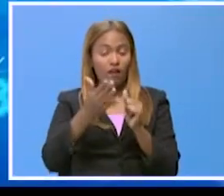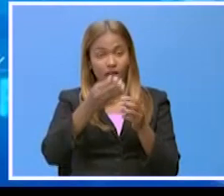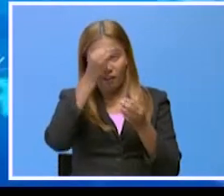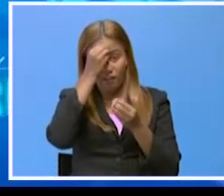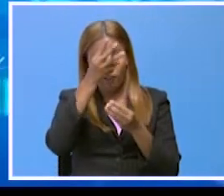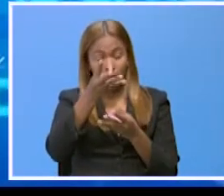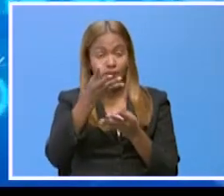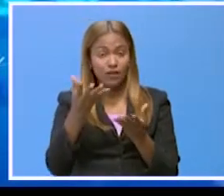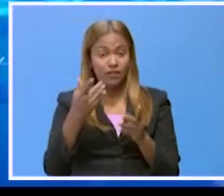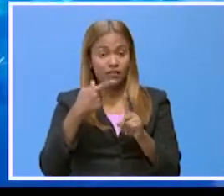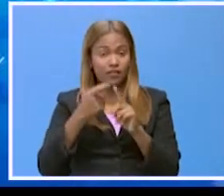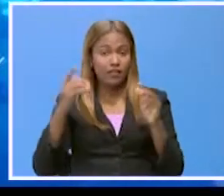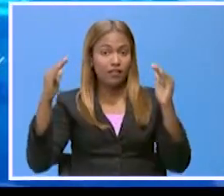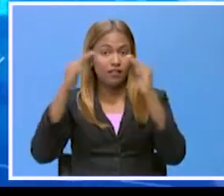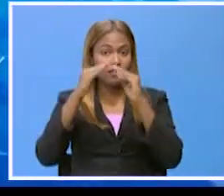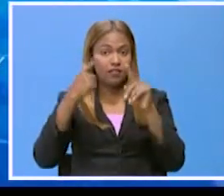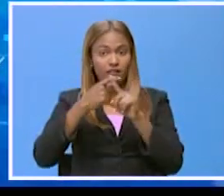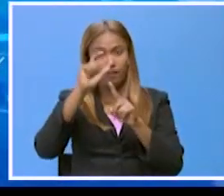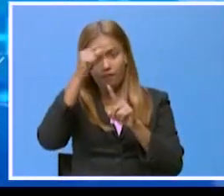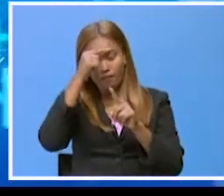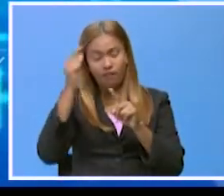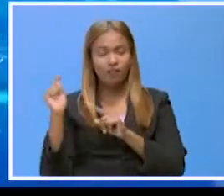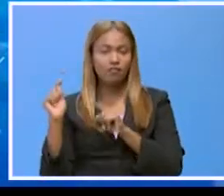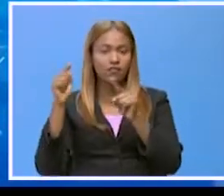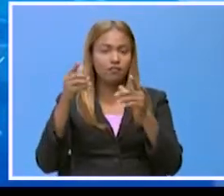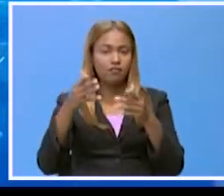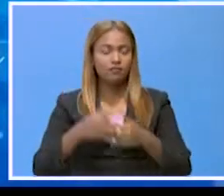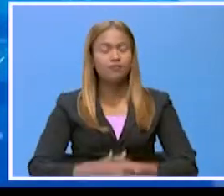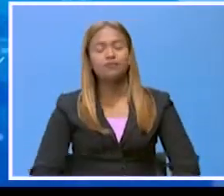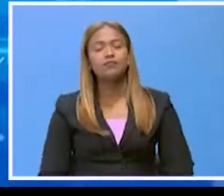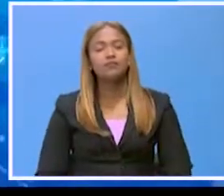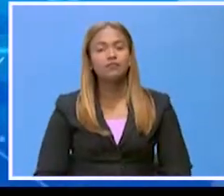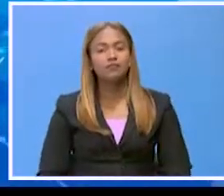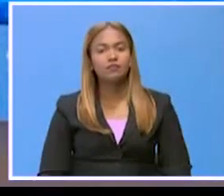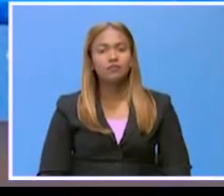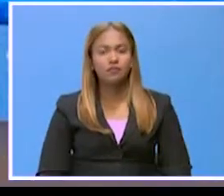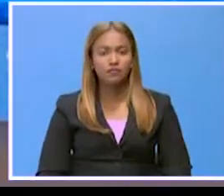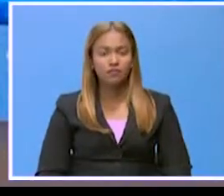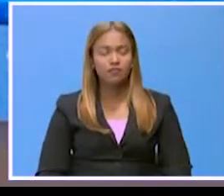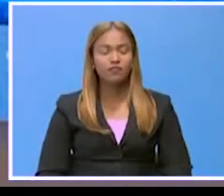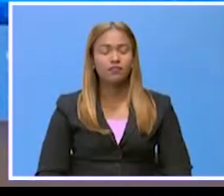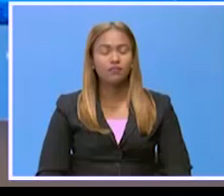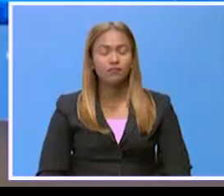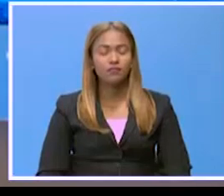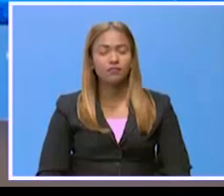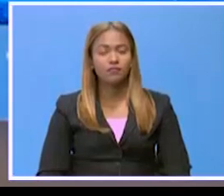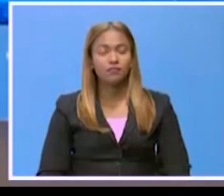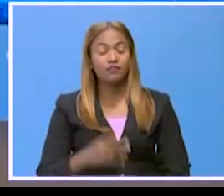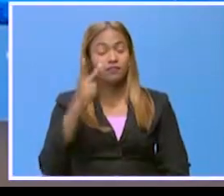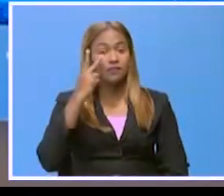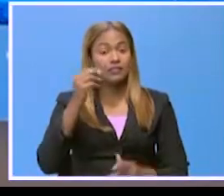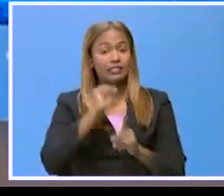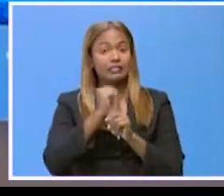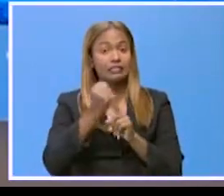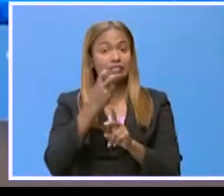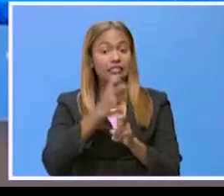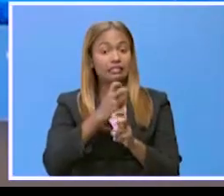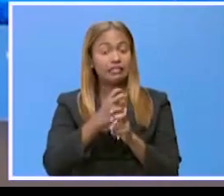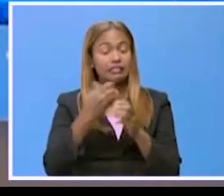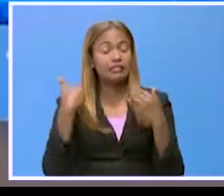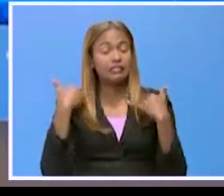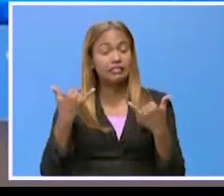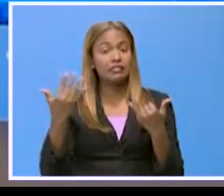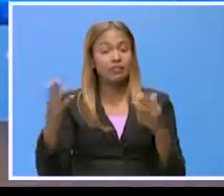información desde la carta de gobierno retorno al estudio está explicada la situación difícil lo que